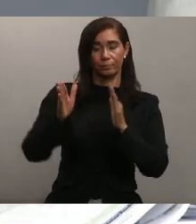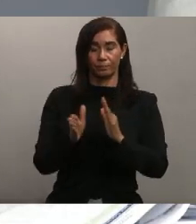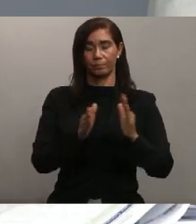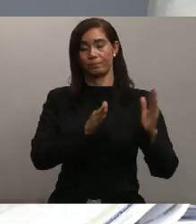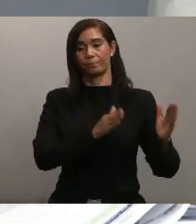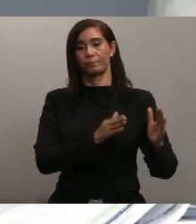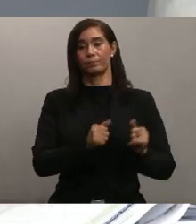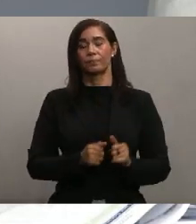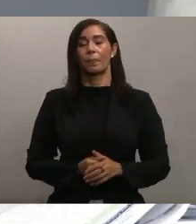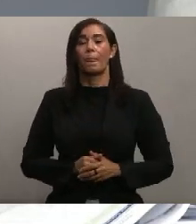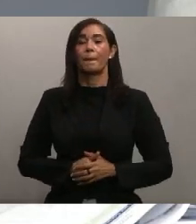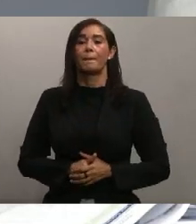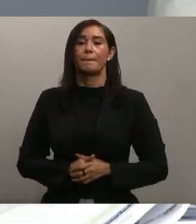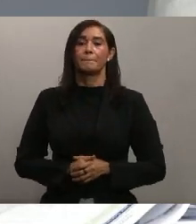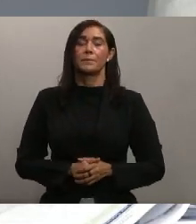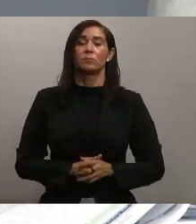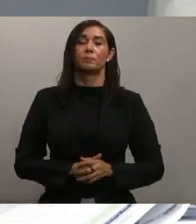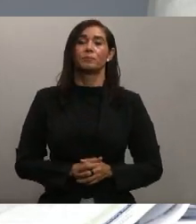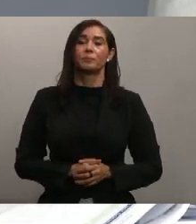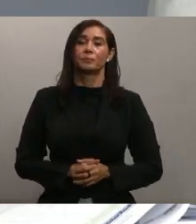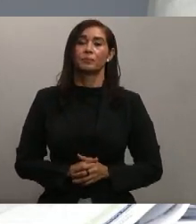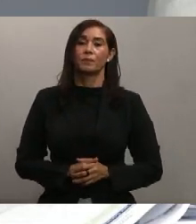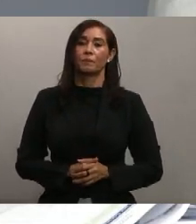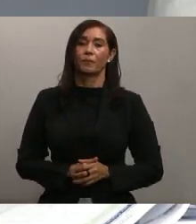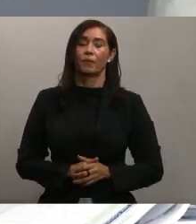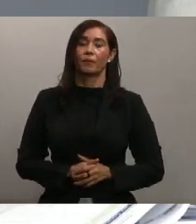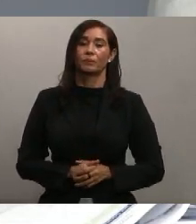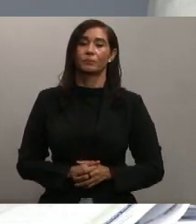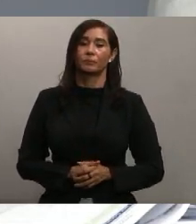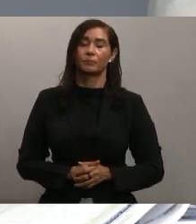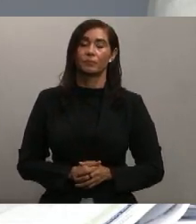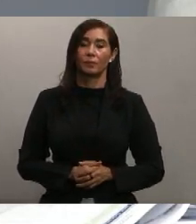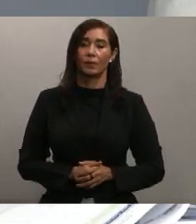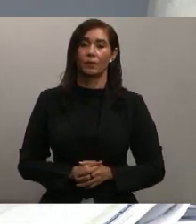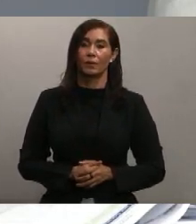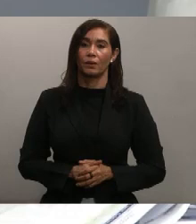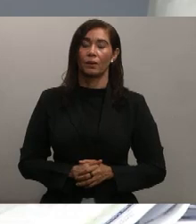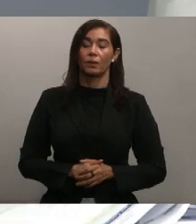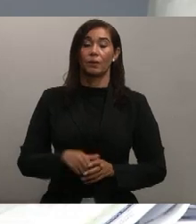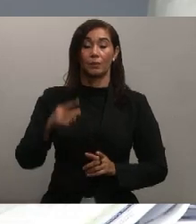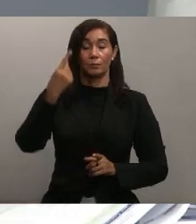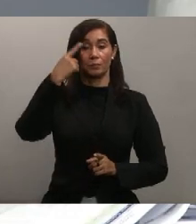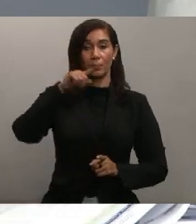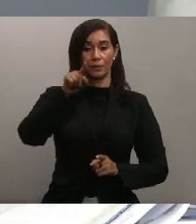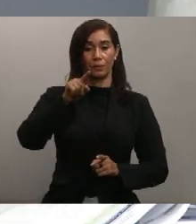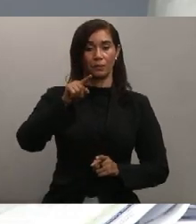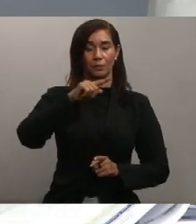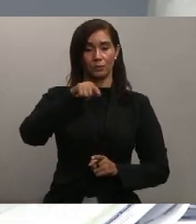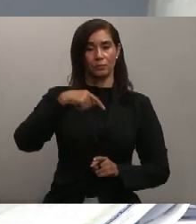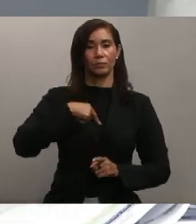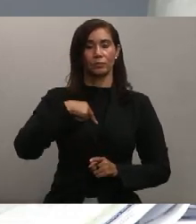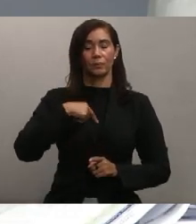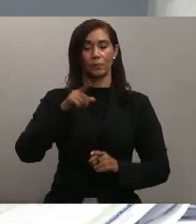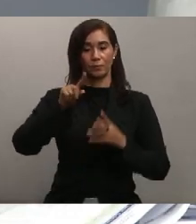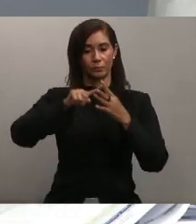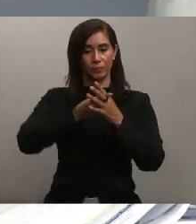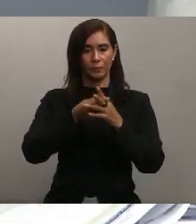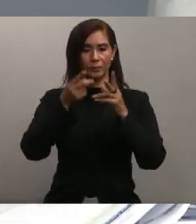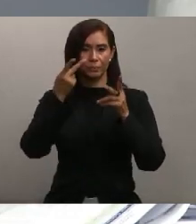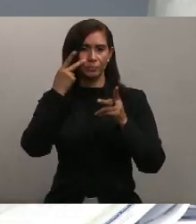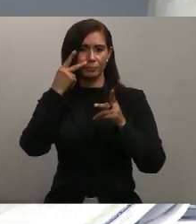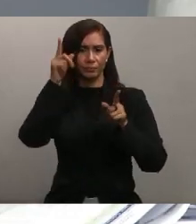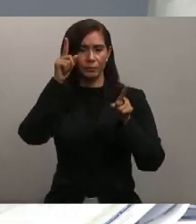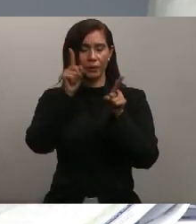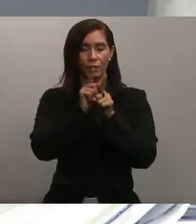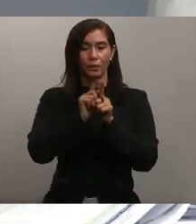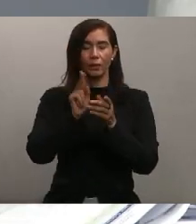que yo creo que en este caso es justamente eso, pero tenga usted la seguridad de que vamos a dar el uso apropiado